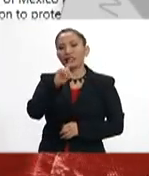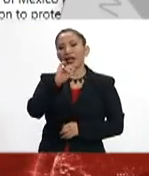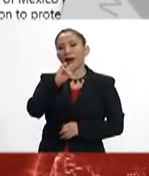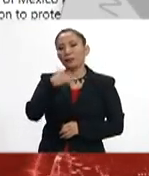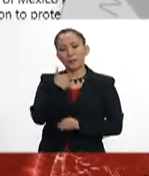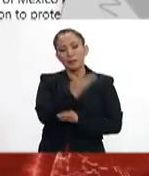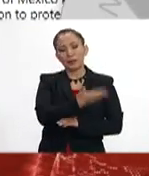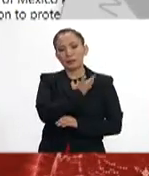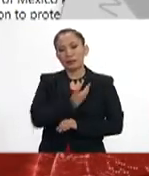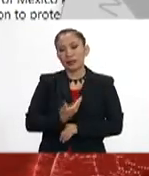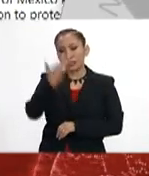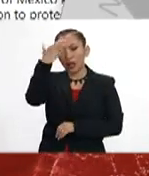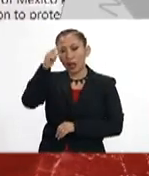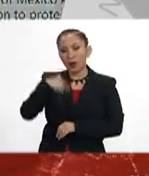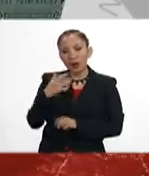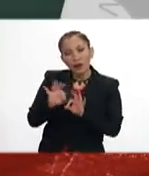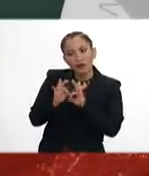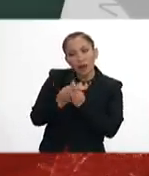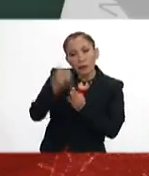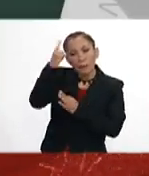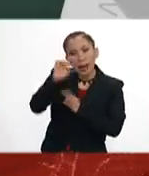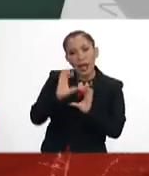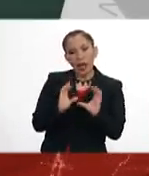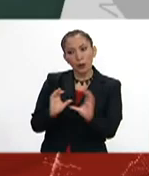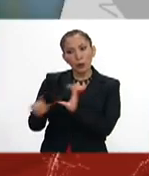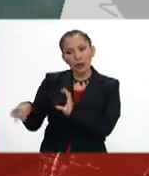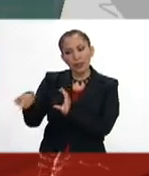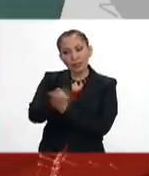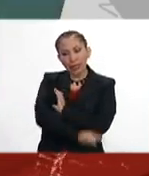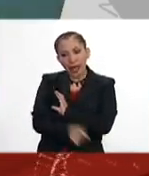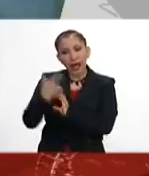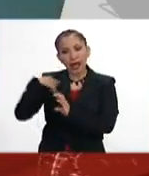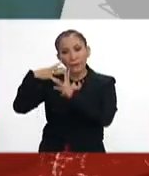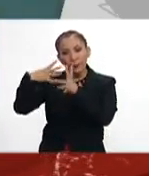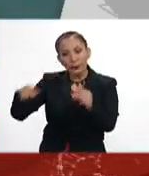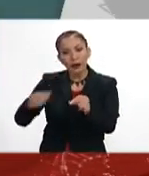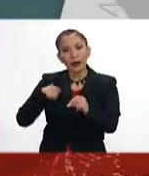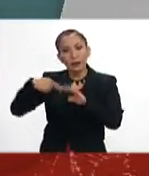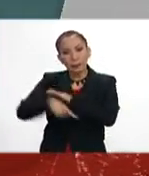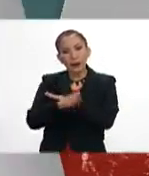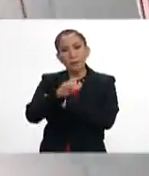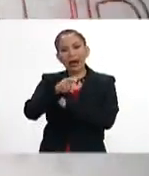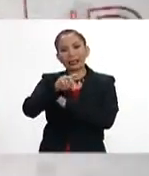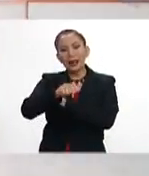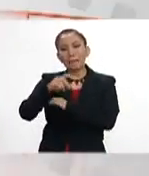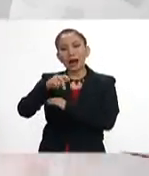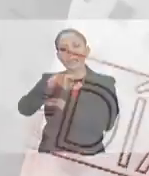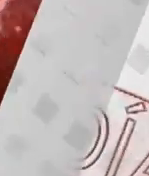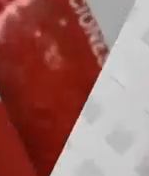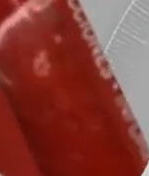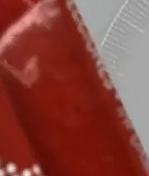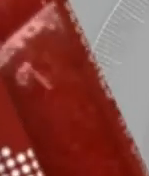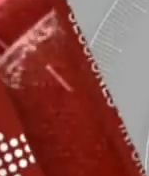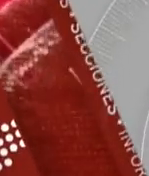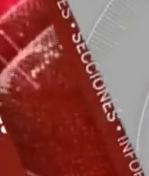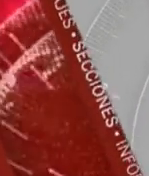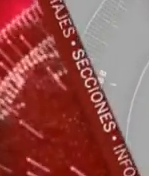al presidente Enrique Peña Nieto una estrategia para cuidar de la extinción a la vaquita marina.